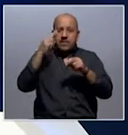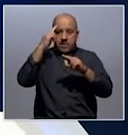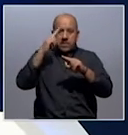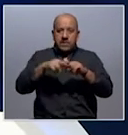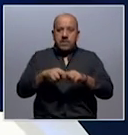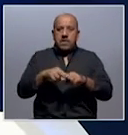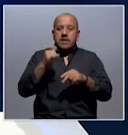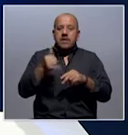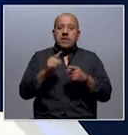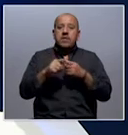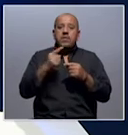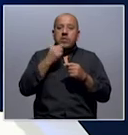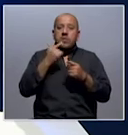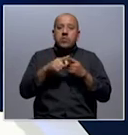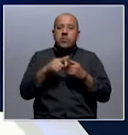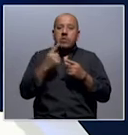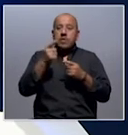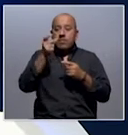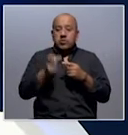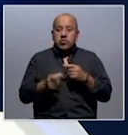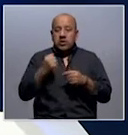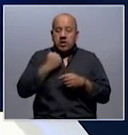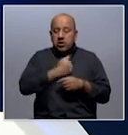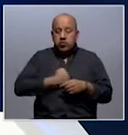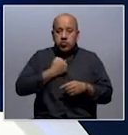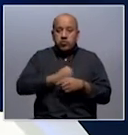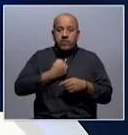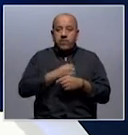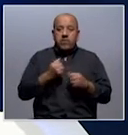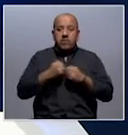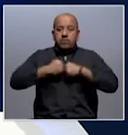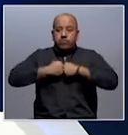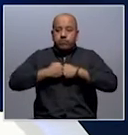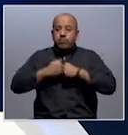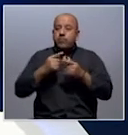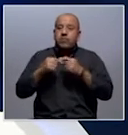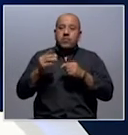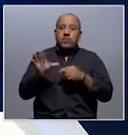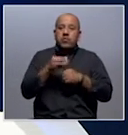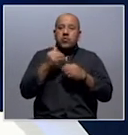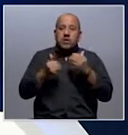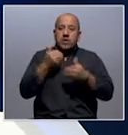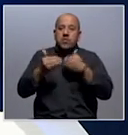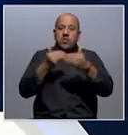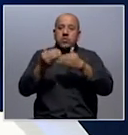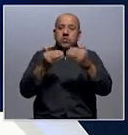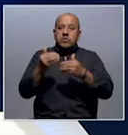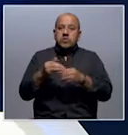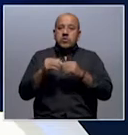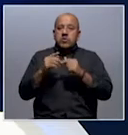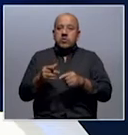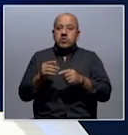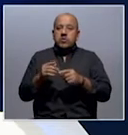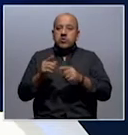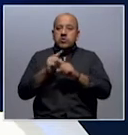aparejado cuando una persona éste sufre de obesidad sobrepeso y bueno toda la evolución de lo que es la obesidad que no solamente